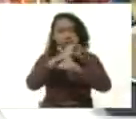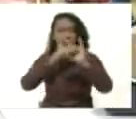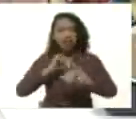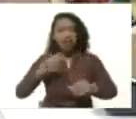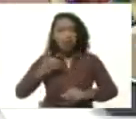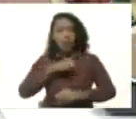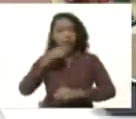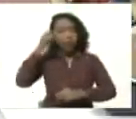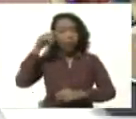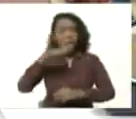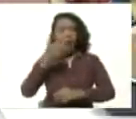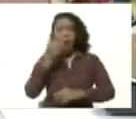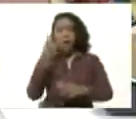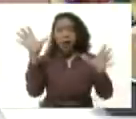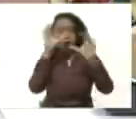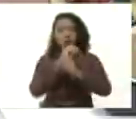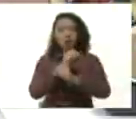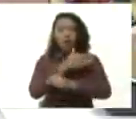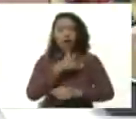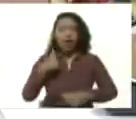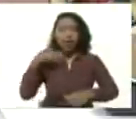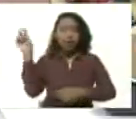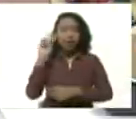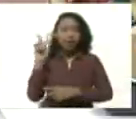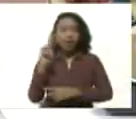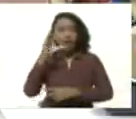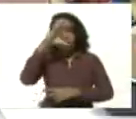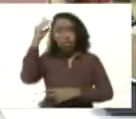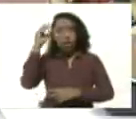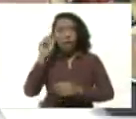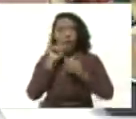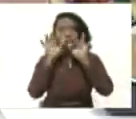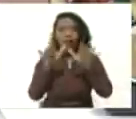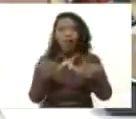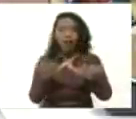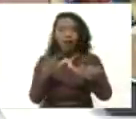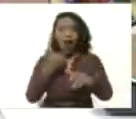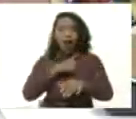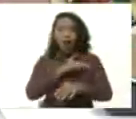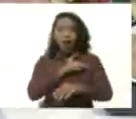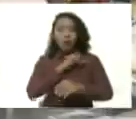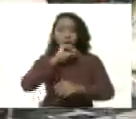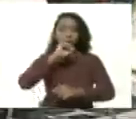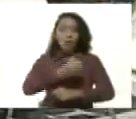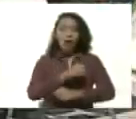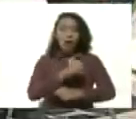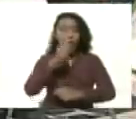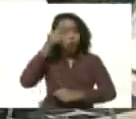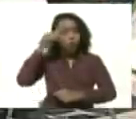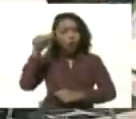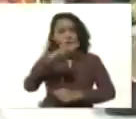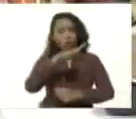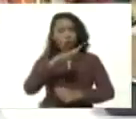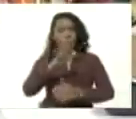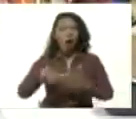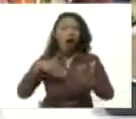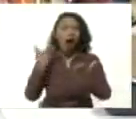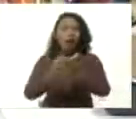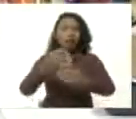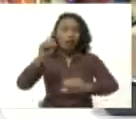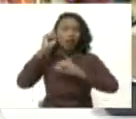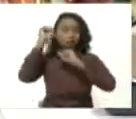nuestro pueblo. Buenas noches, querida Venezuela. Que Dios bendiga a nuestro amado pueblo. Hasta la